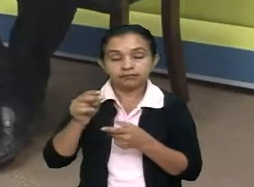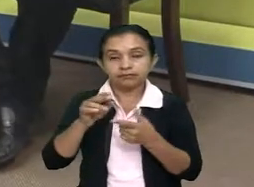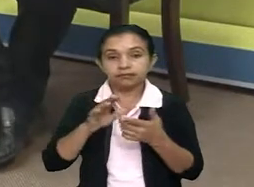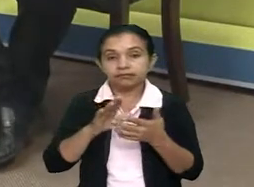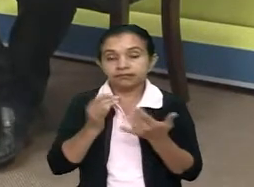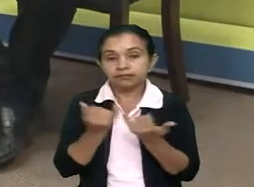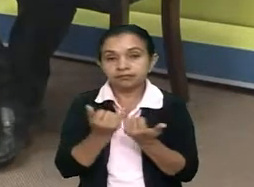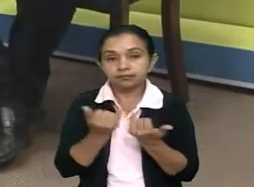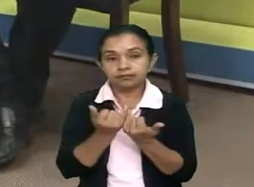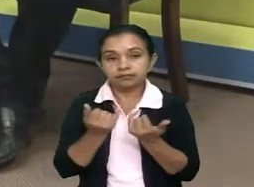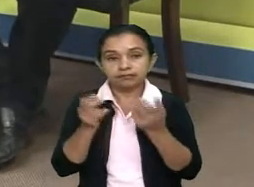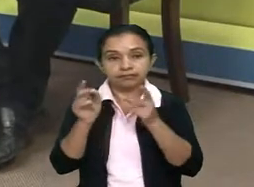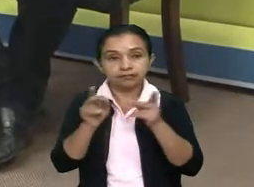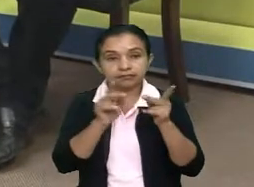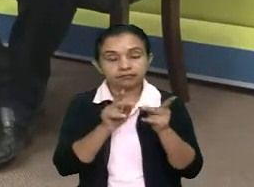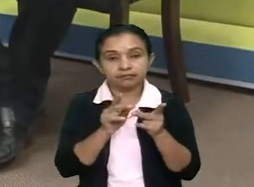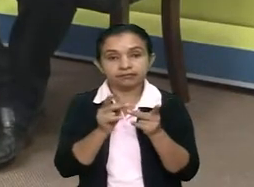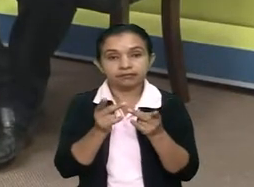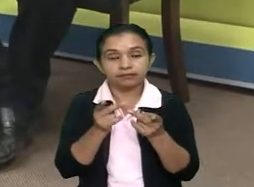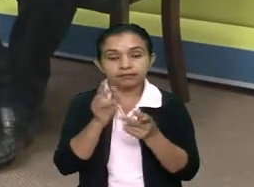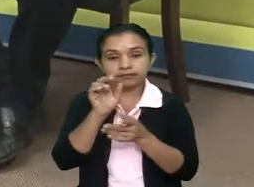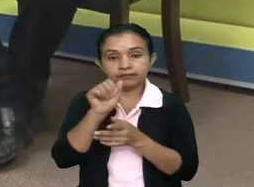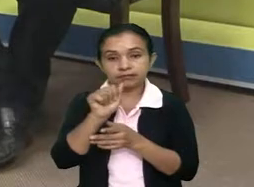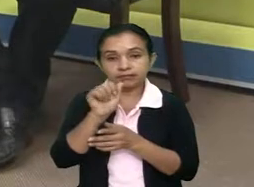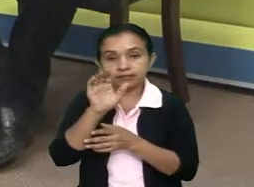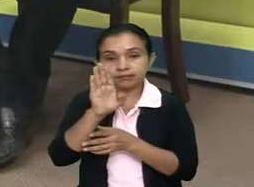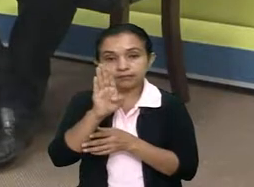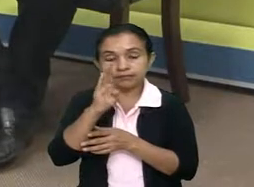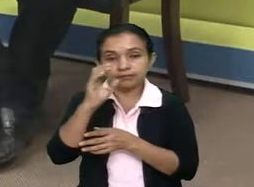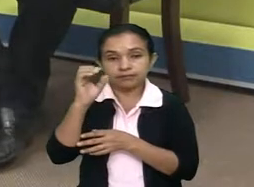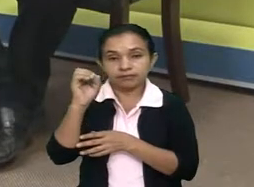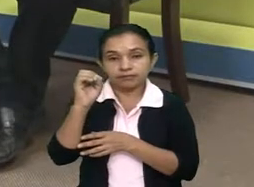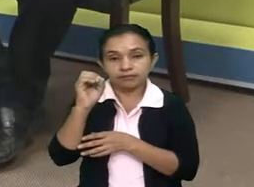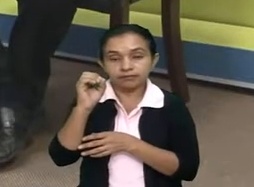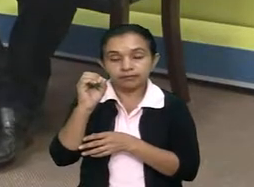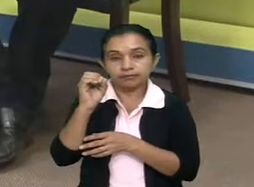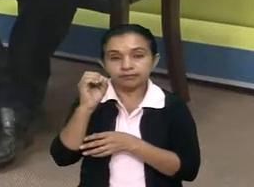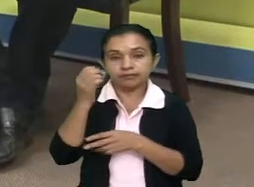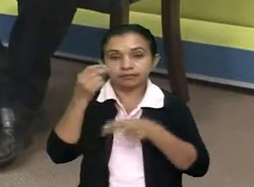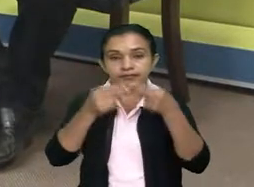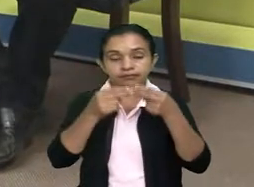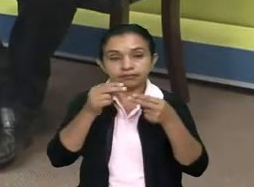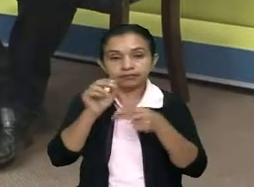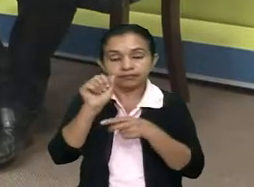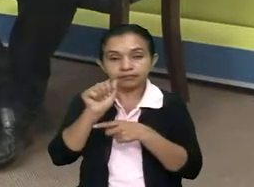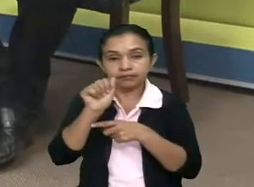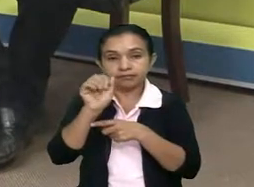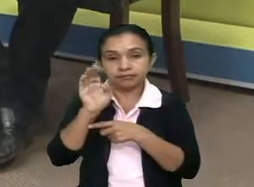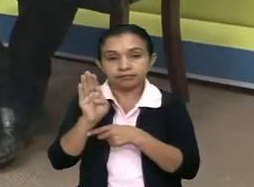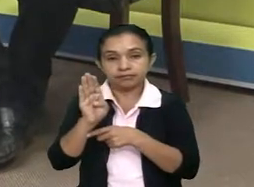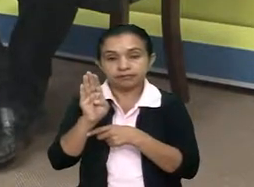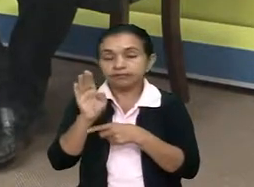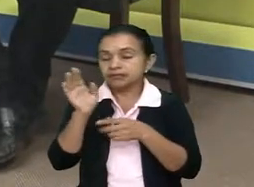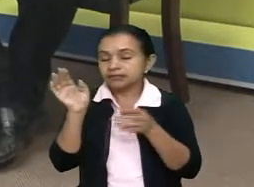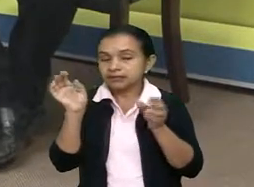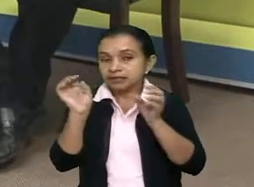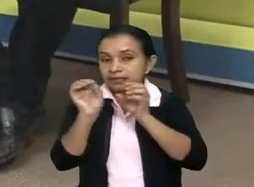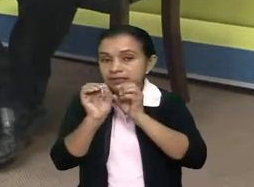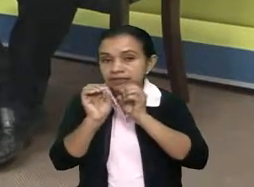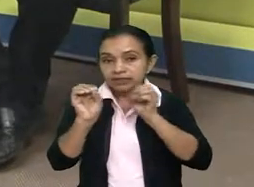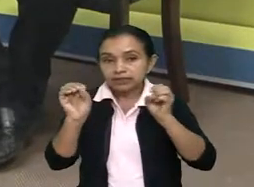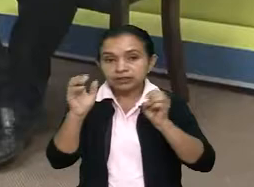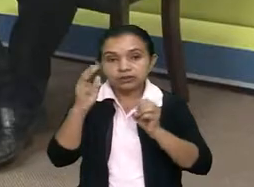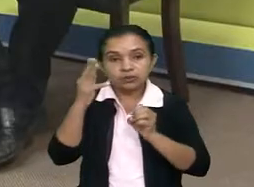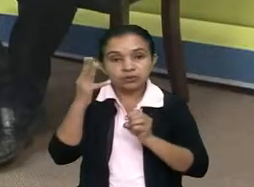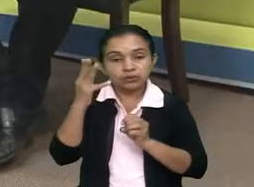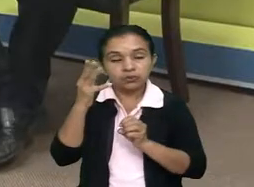entonces en cuanto a la veo pues eso esa es la más o menos la frecuencia el ave el más el más escaso apenas no llega